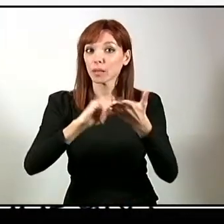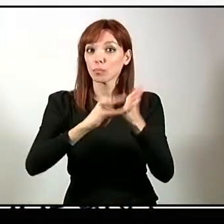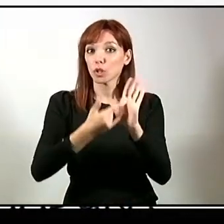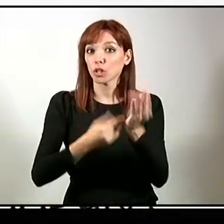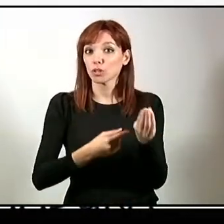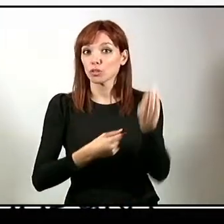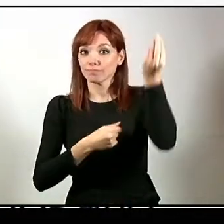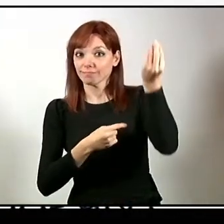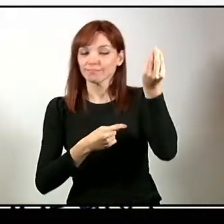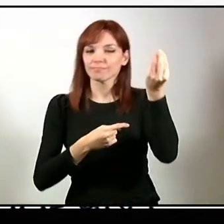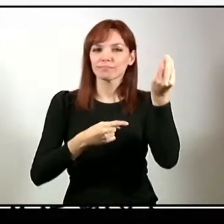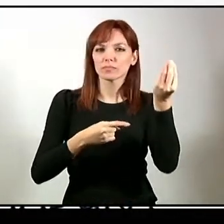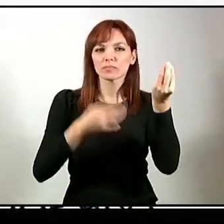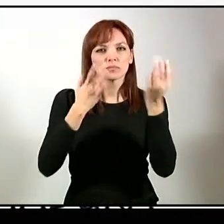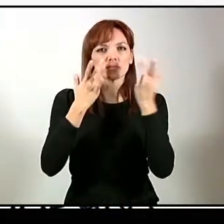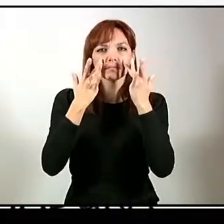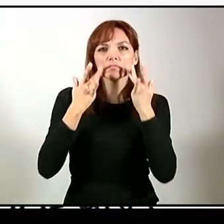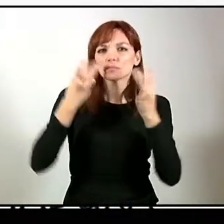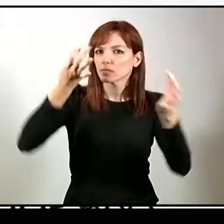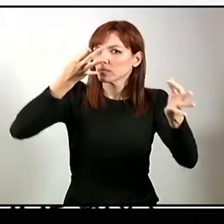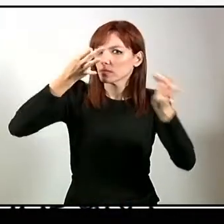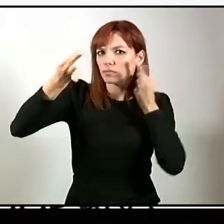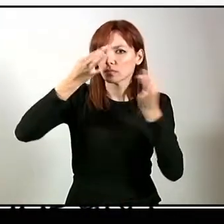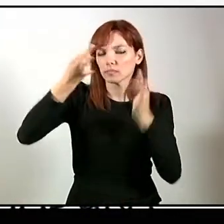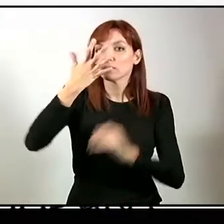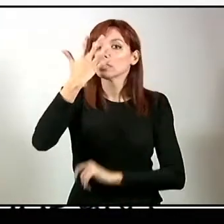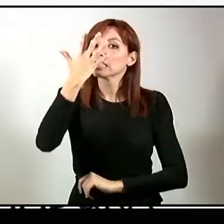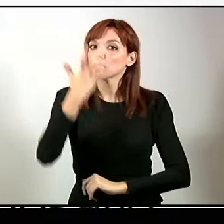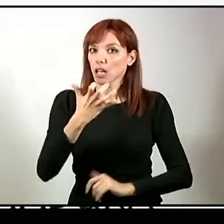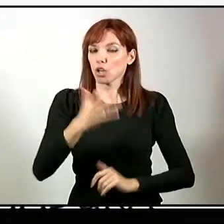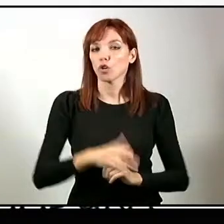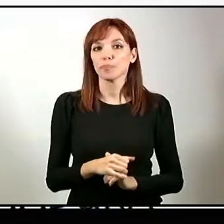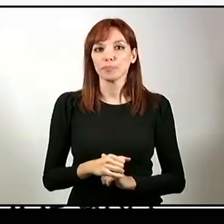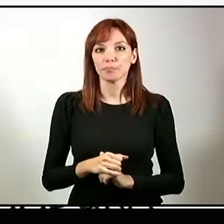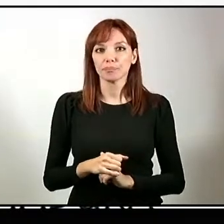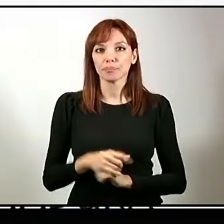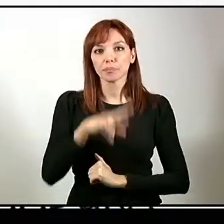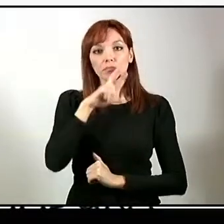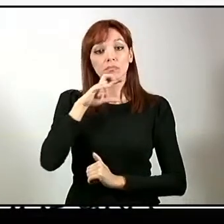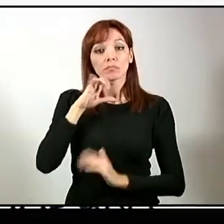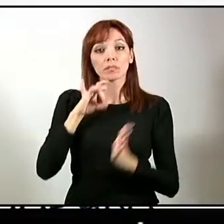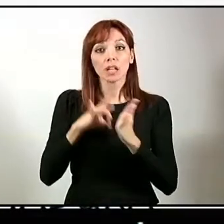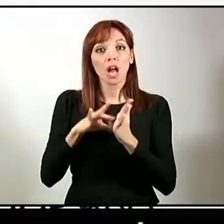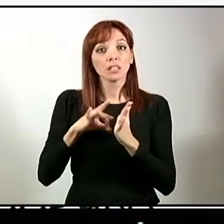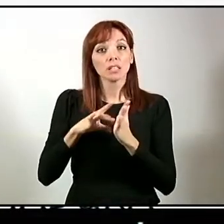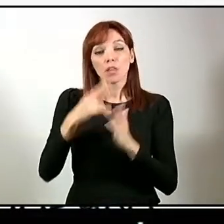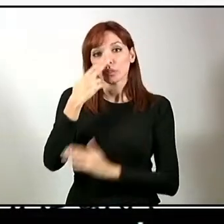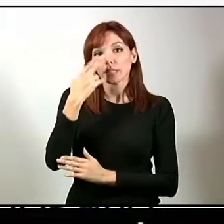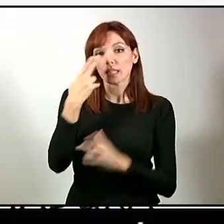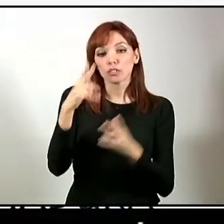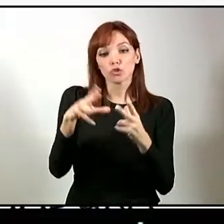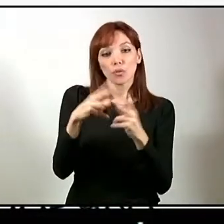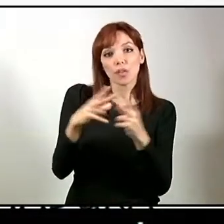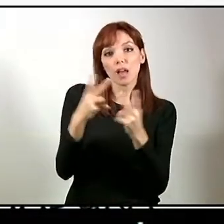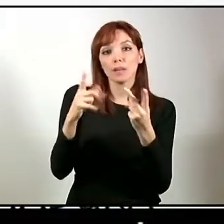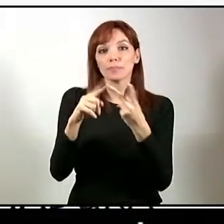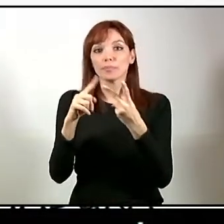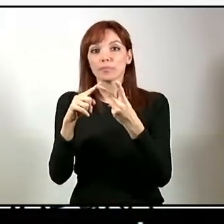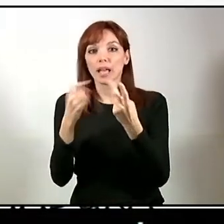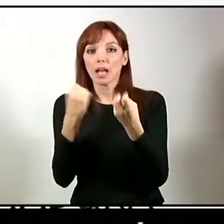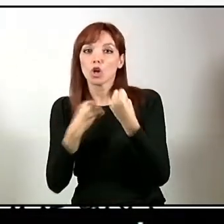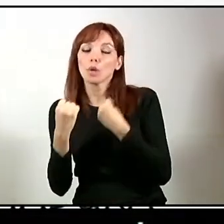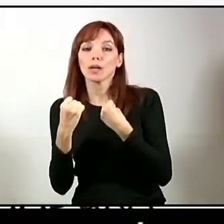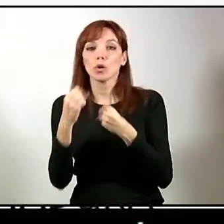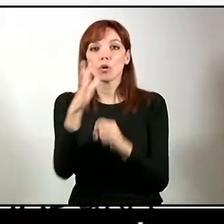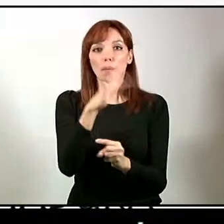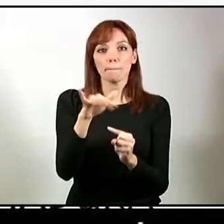un proyecto riguroso, serio, que tiene garantizado el interés social, económico y medioambiental. Tiene